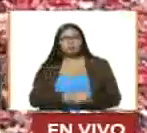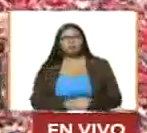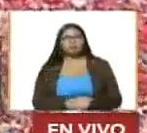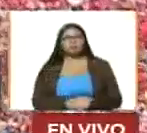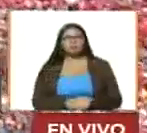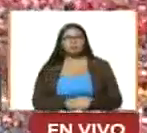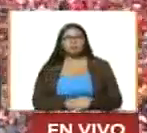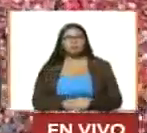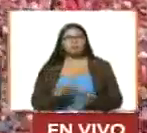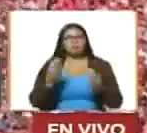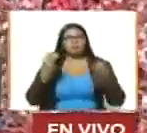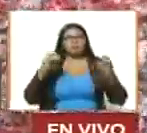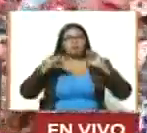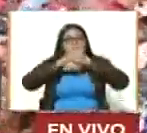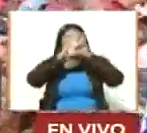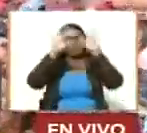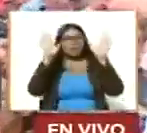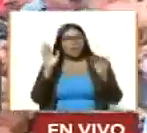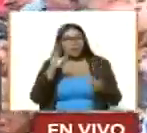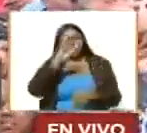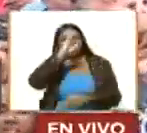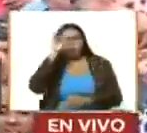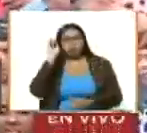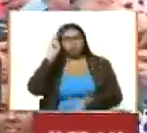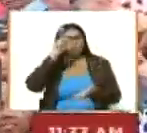Desde muy temprano, mi capitán.